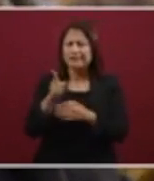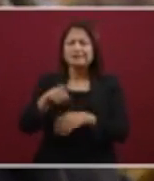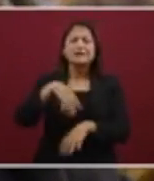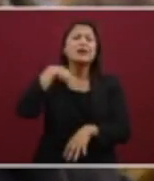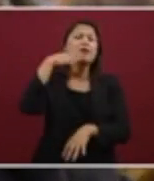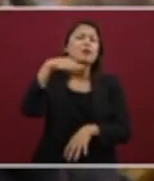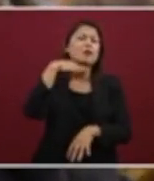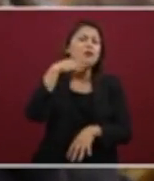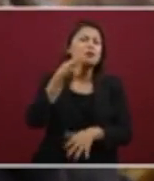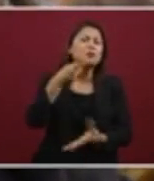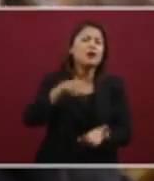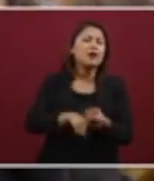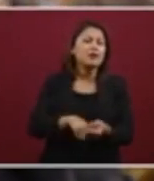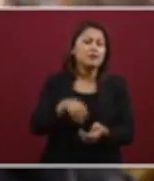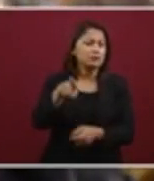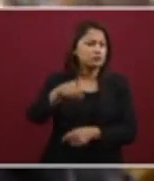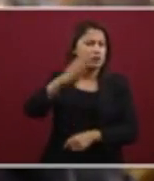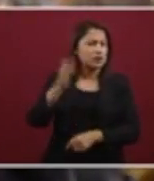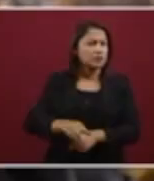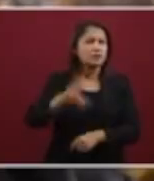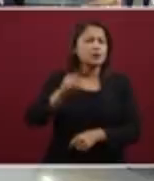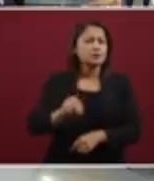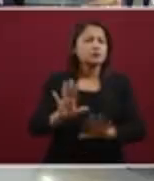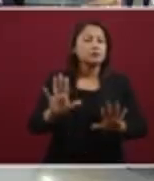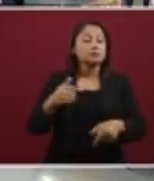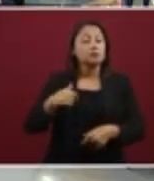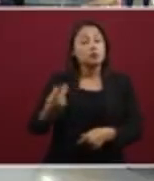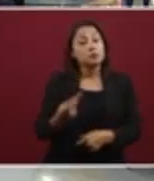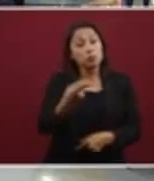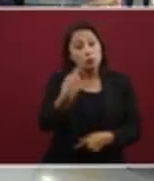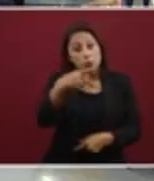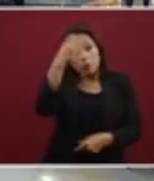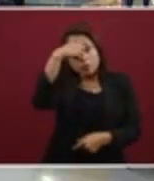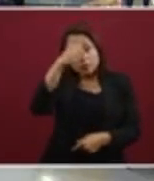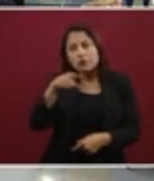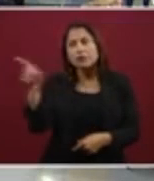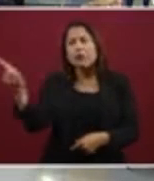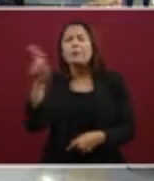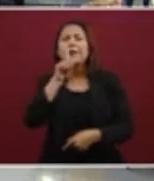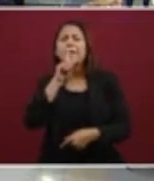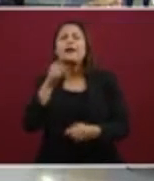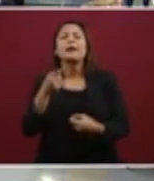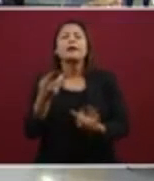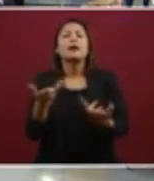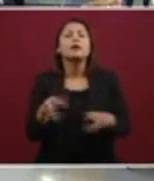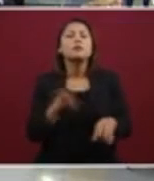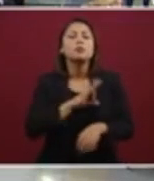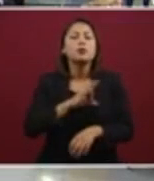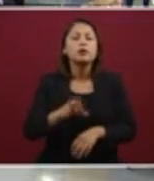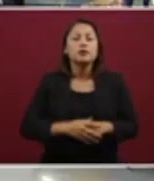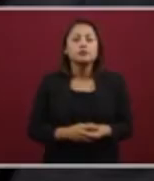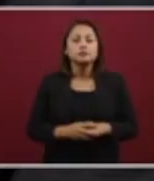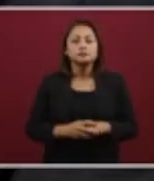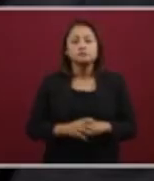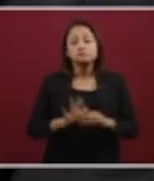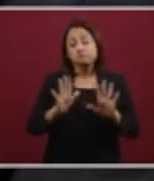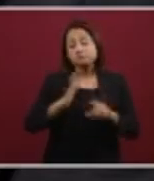qué podría hacer su gobierno por esta madre? Gracias. Pues que sea atendida.